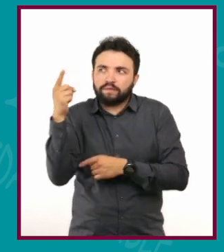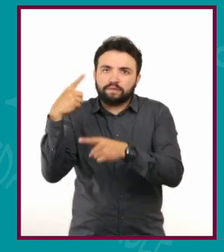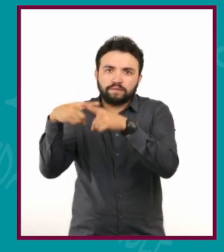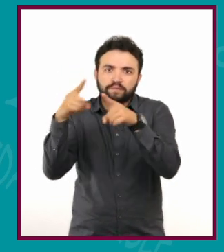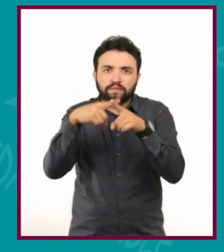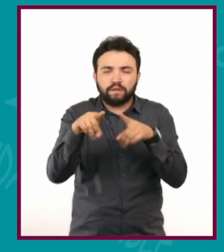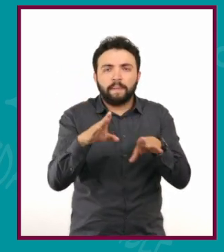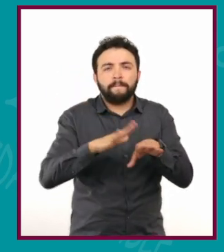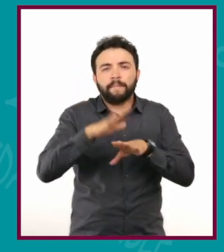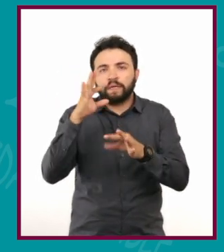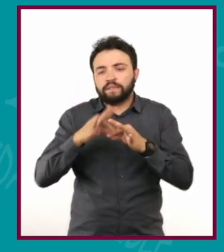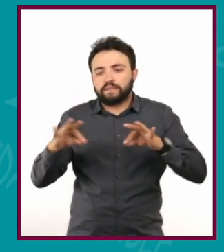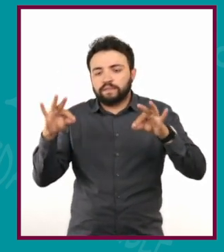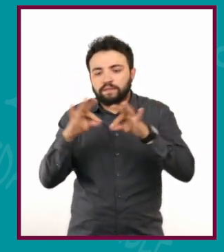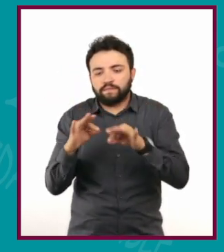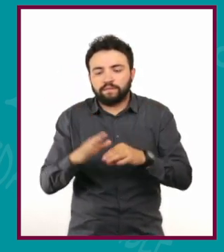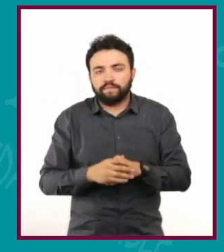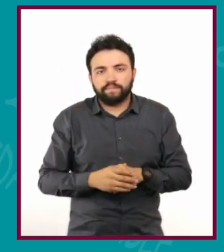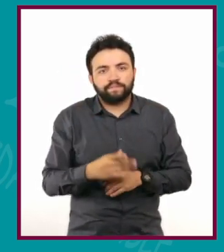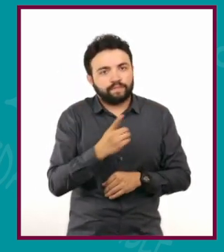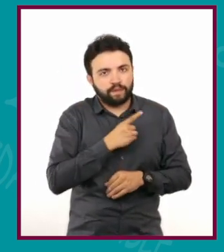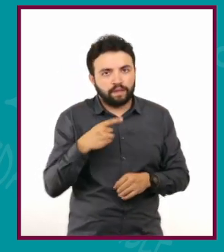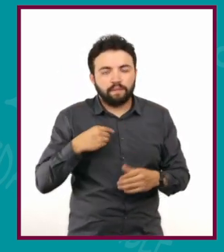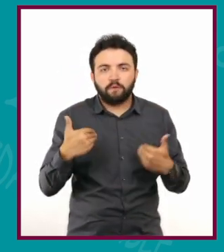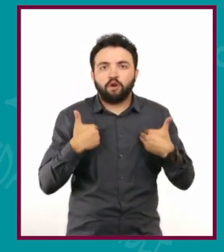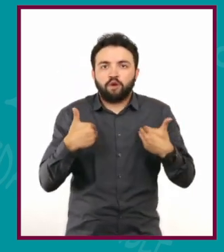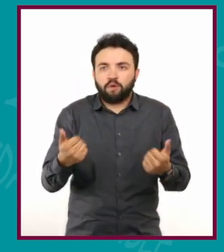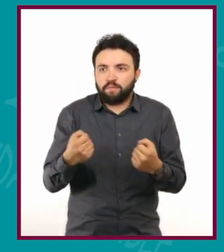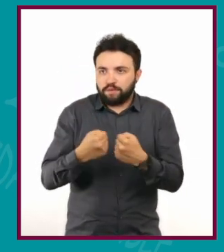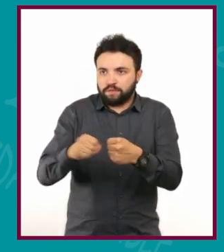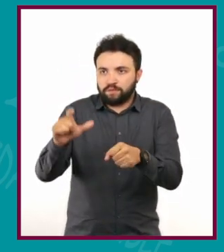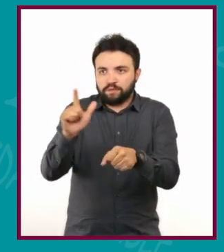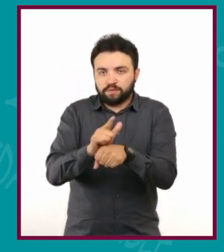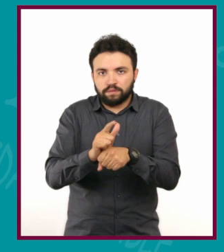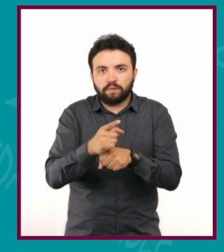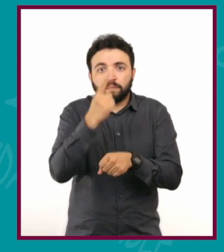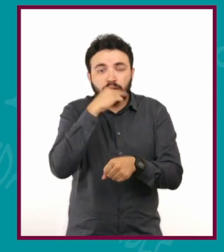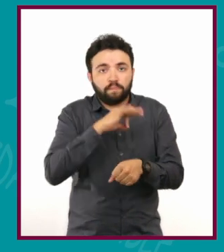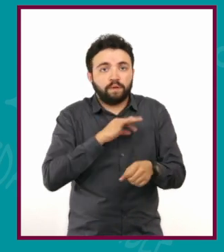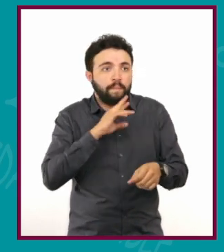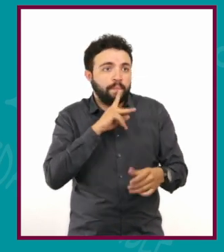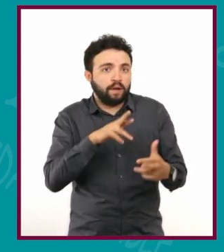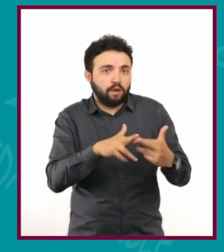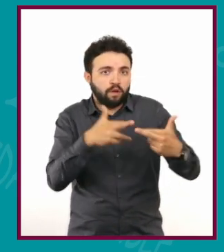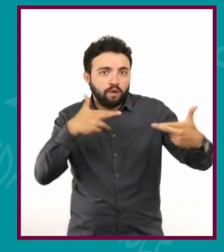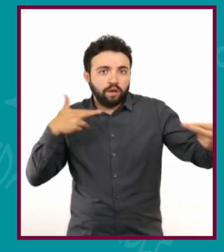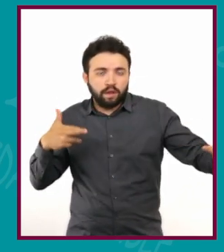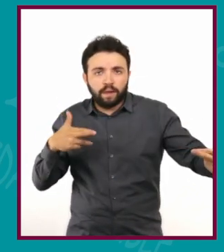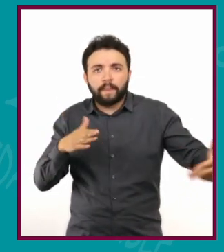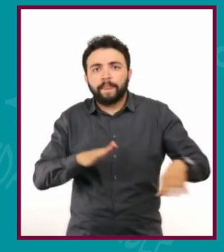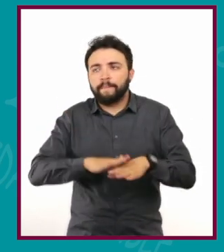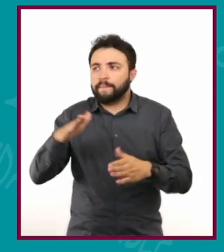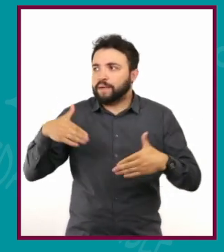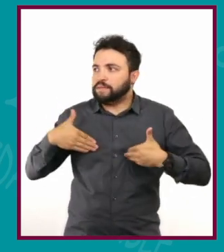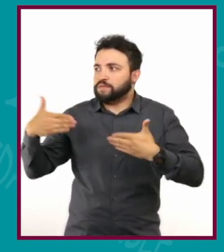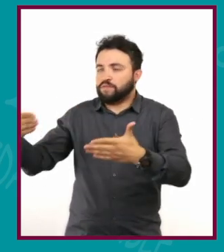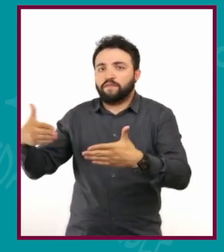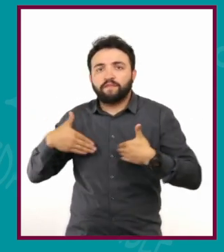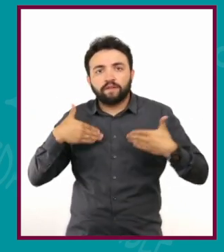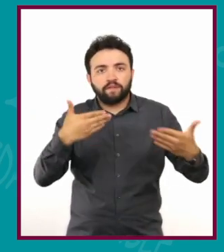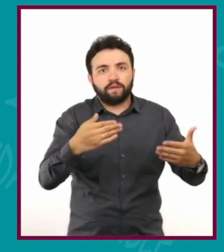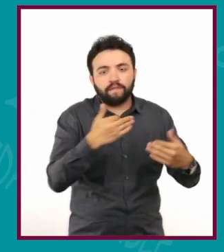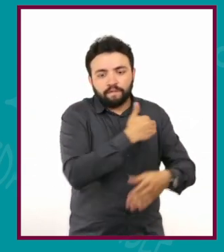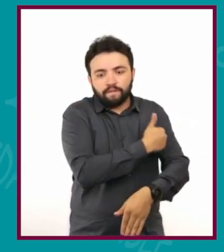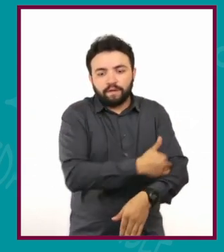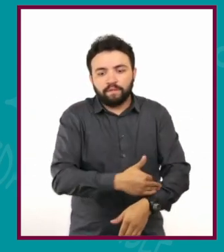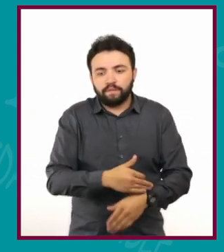que parezca más importante. Comprendernos como sociedad, pues para tener una mejor relación, tenernos más confianza